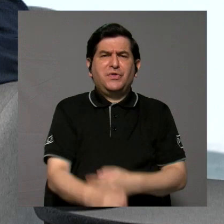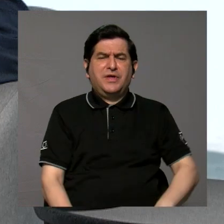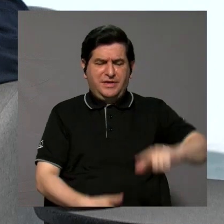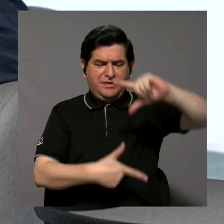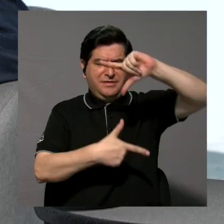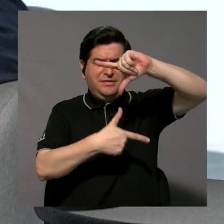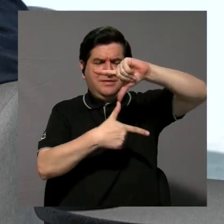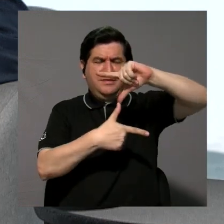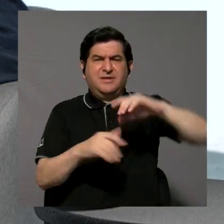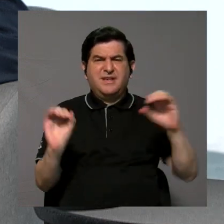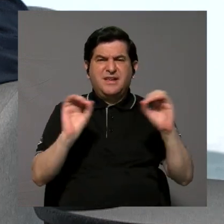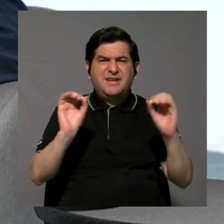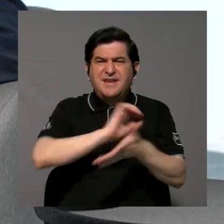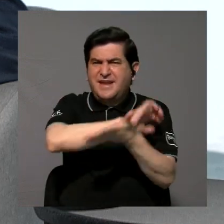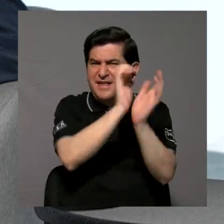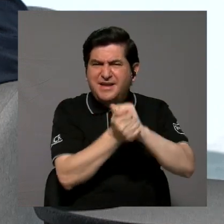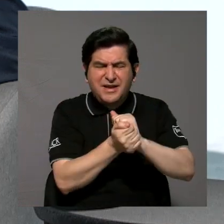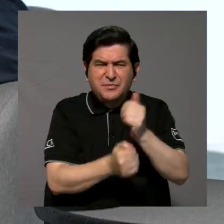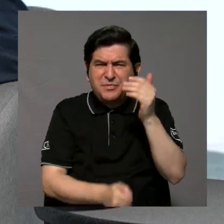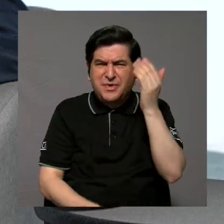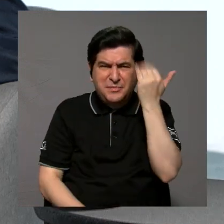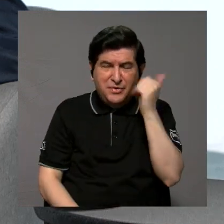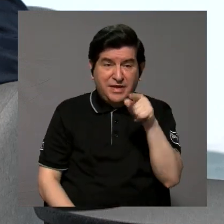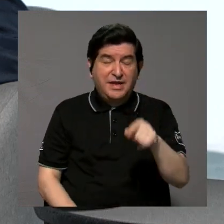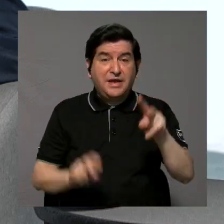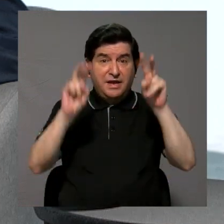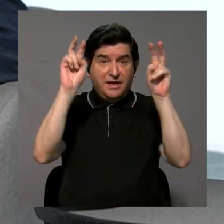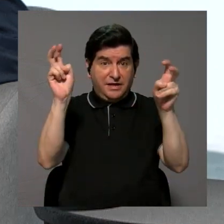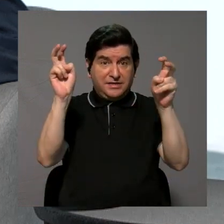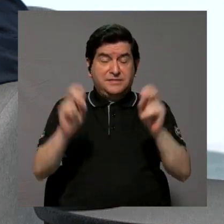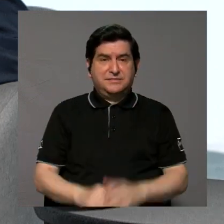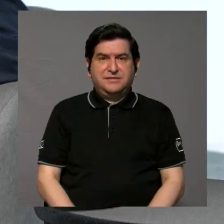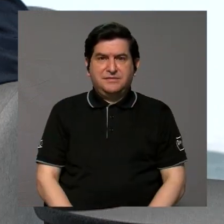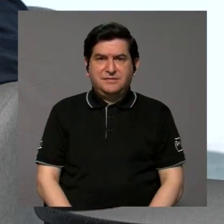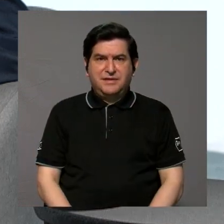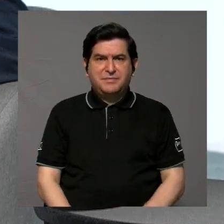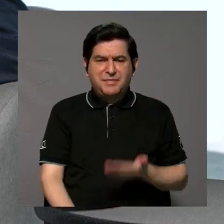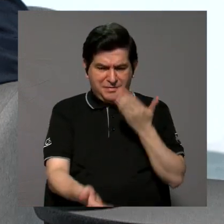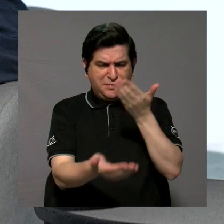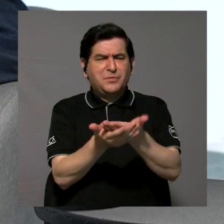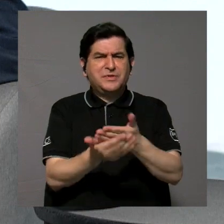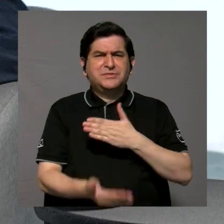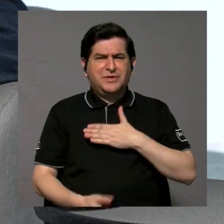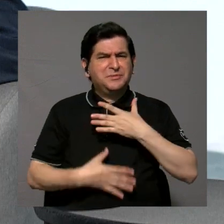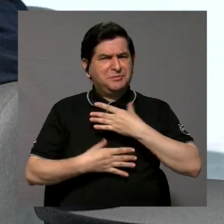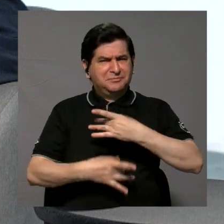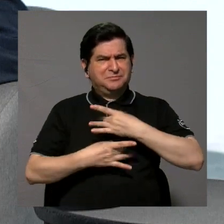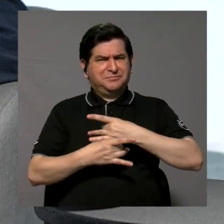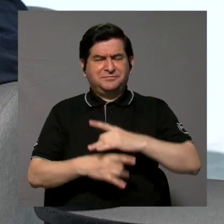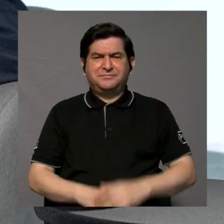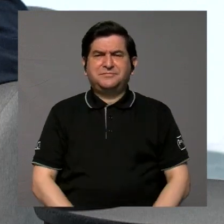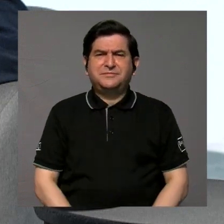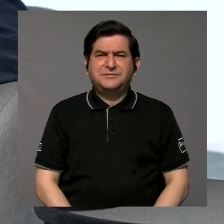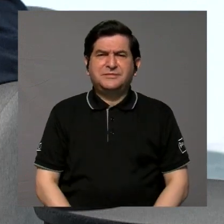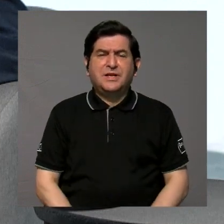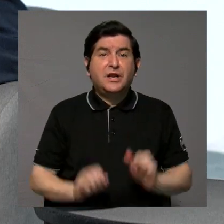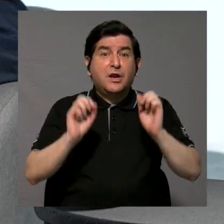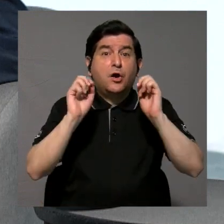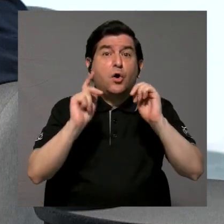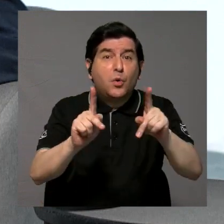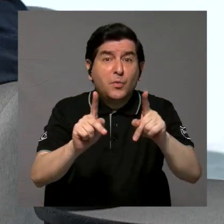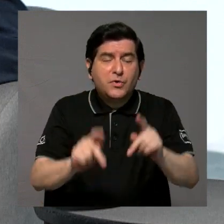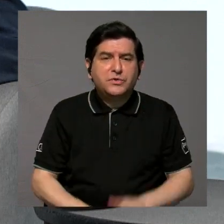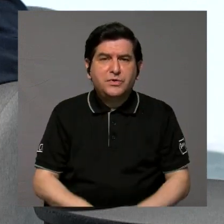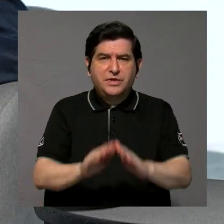Central. ¿Por qué nada cambia? A mí me llamó muchísimo ese título que usted me propuso. Y en este sentido, ¿qué posibilidades